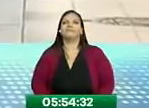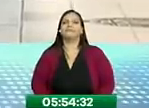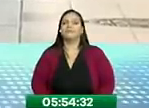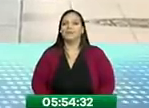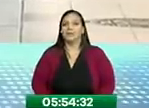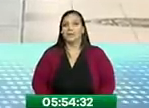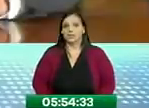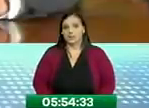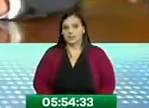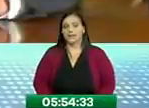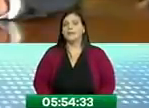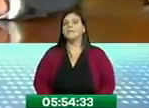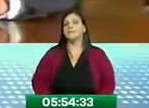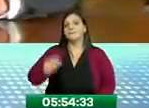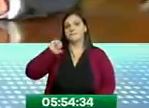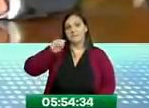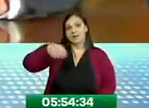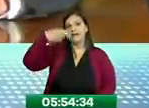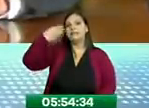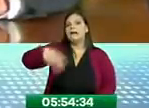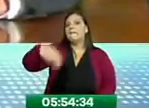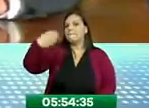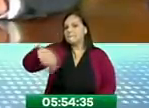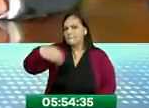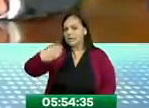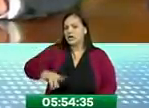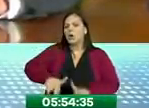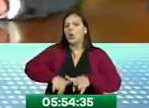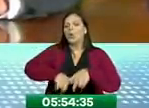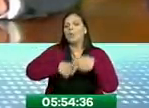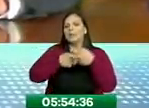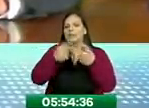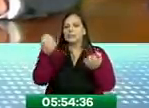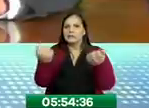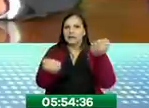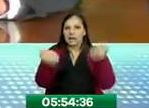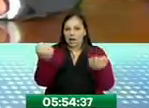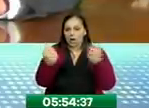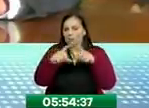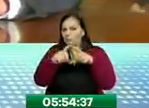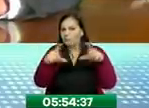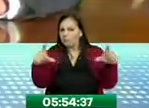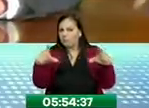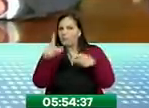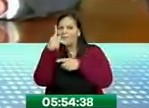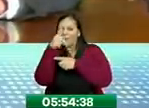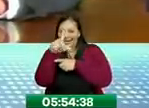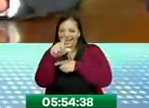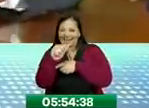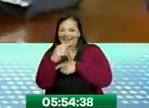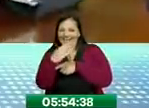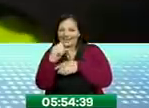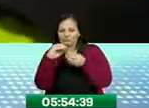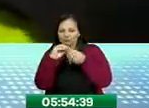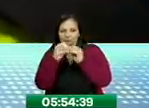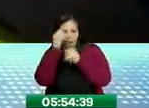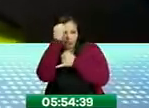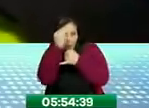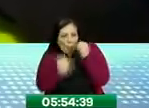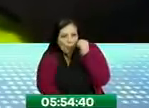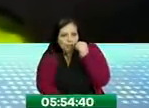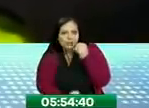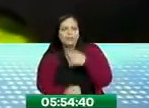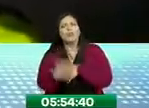que rige a partir del día miércoles. Por ejemplo, si su carro, su placa de carro termina en 9, usted